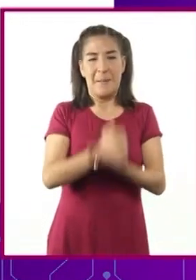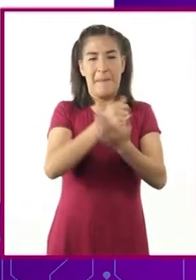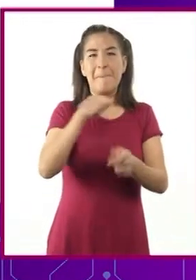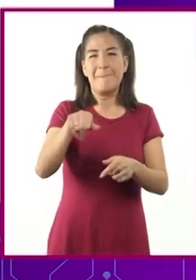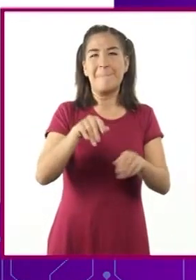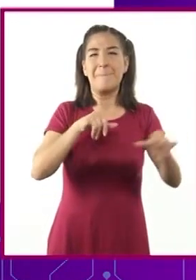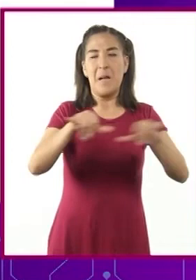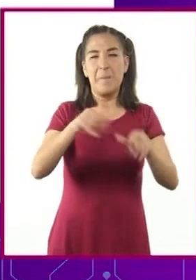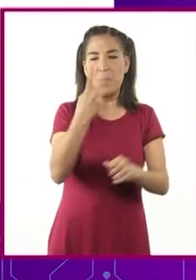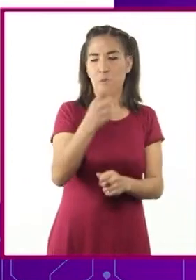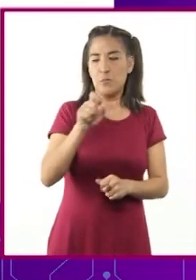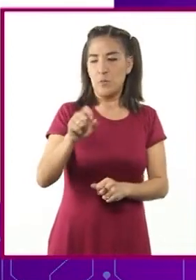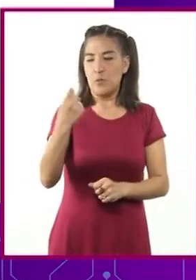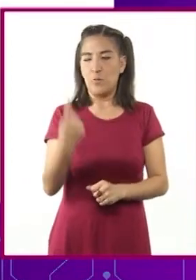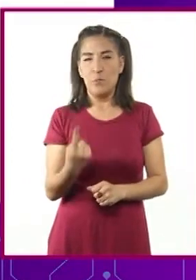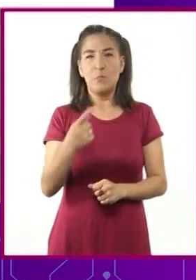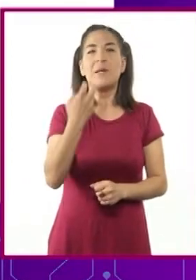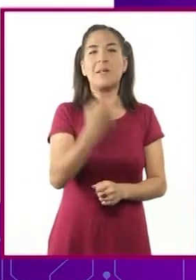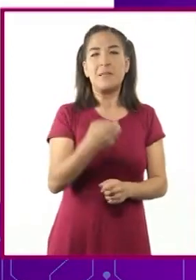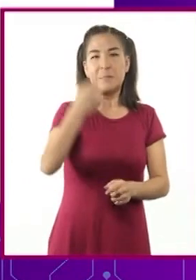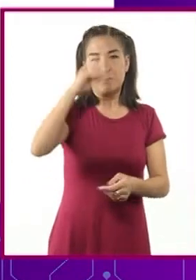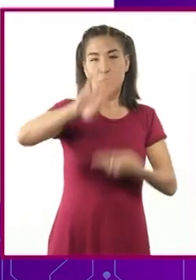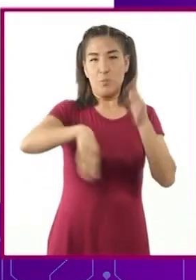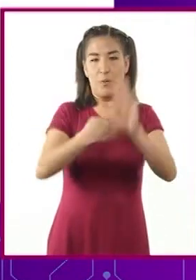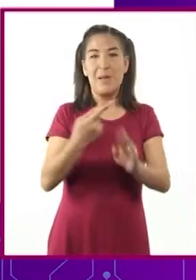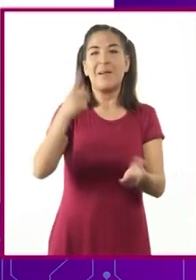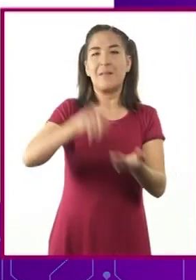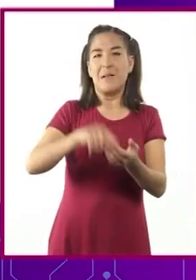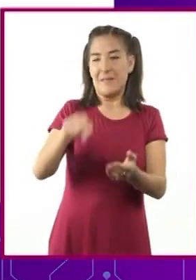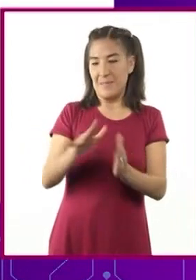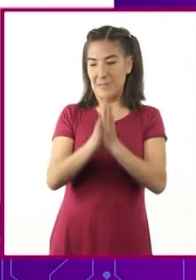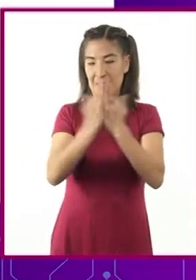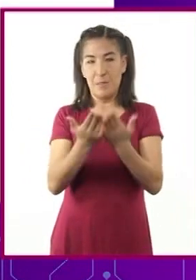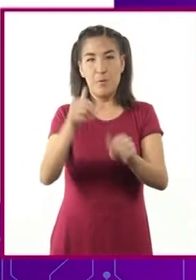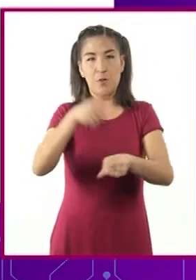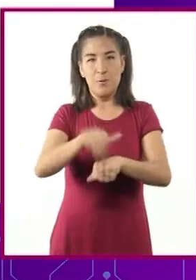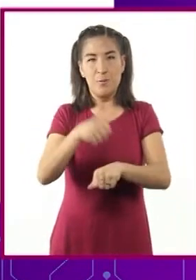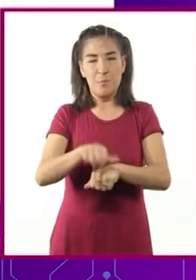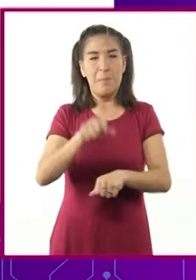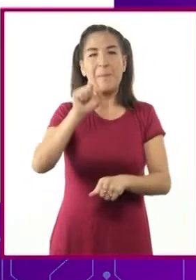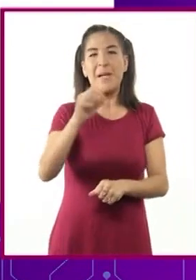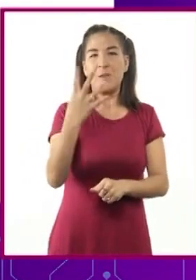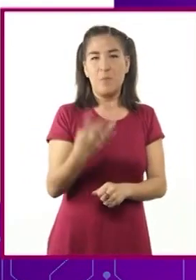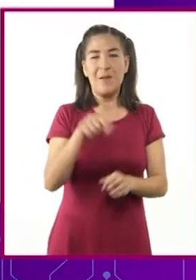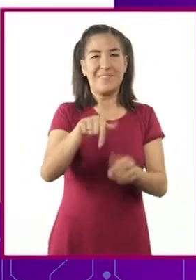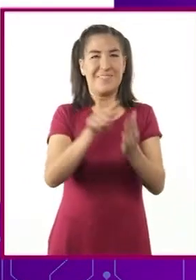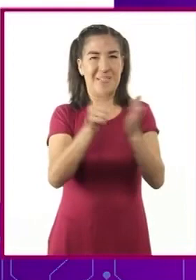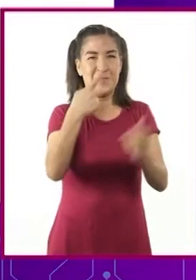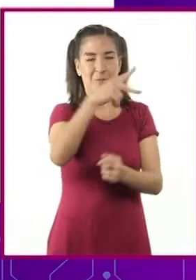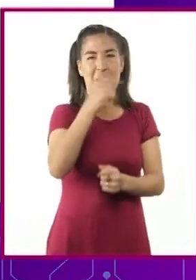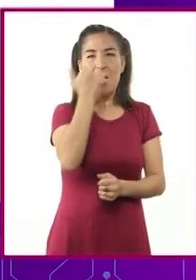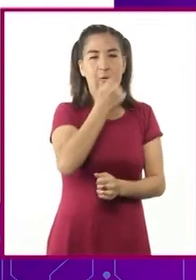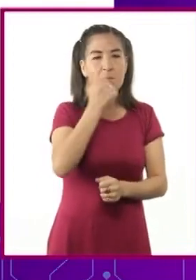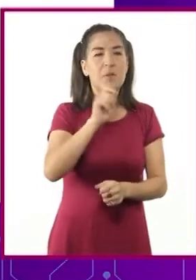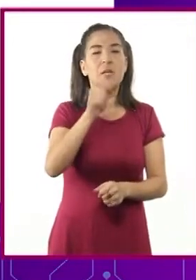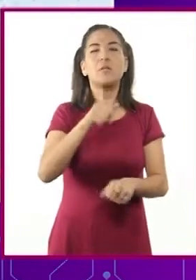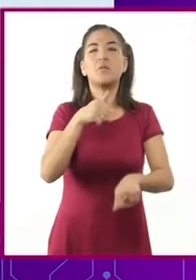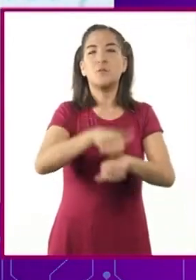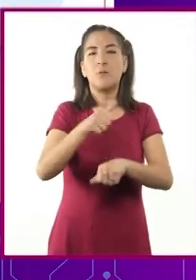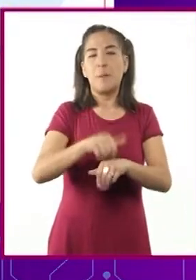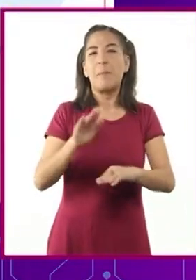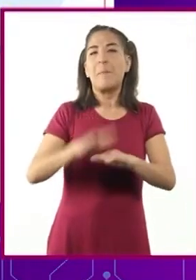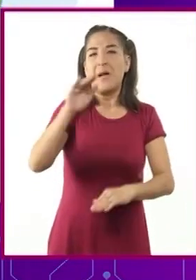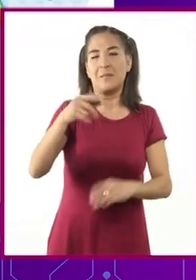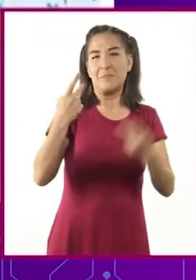2.1 Densidad de población en el mundo, página 124 del libro del alumno, destaquen las 4 zonas de alta densidad de